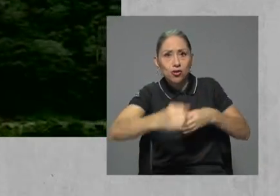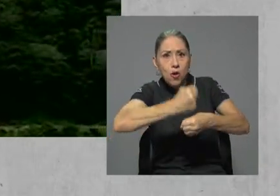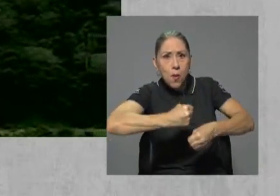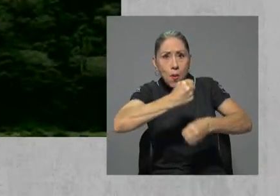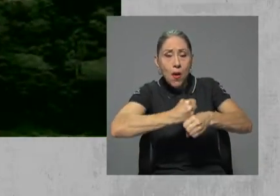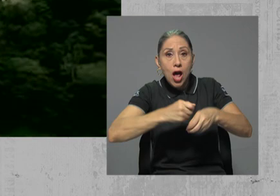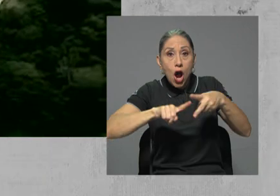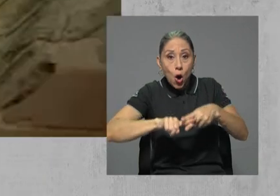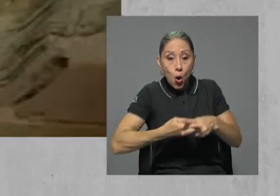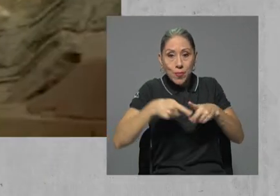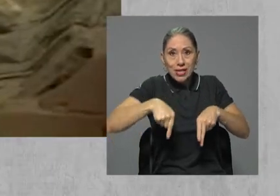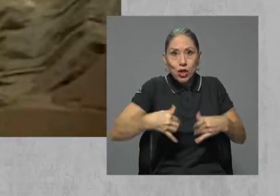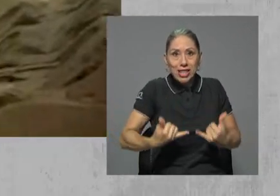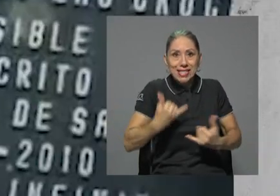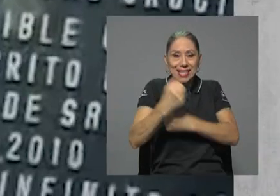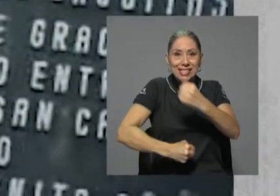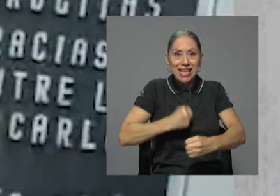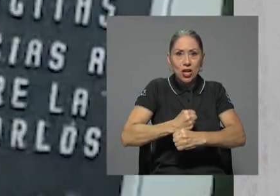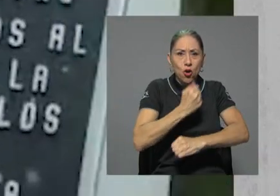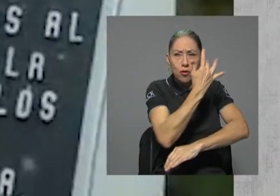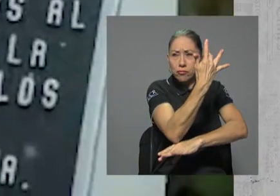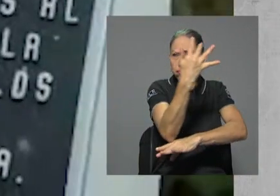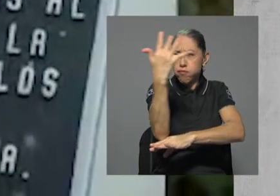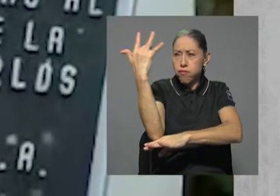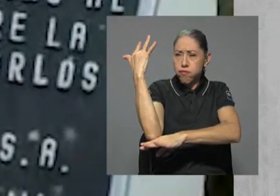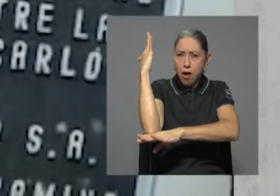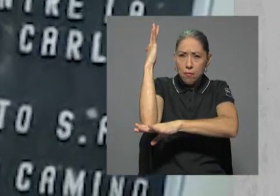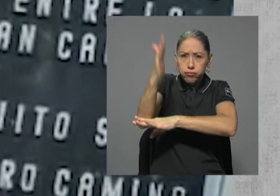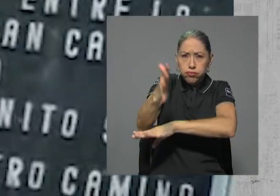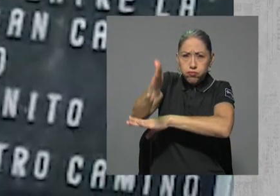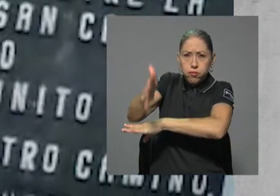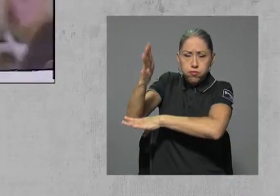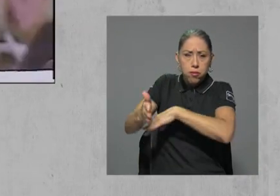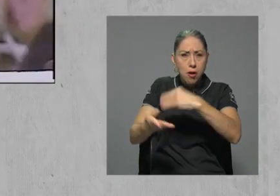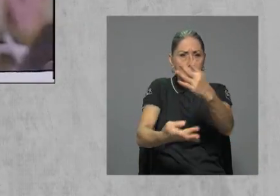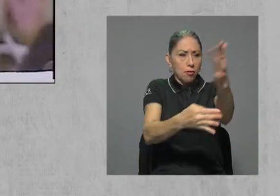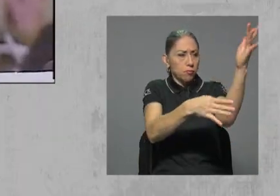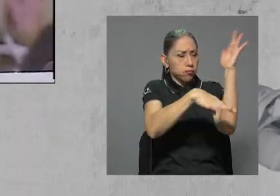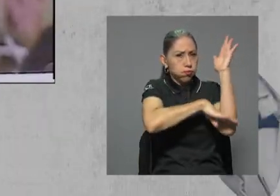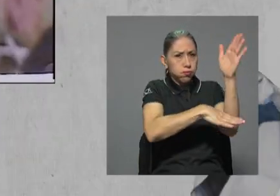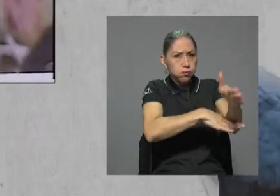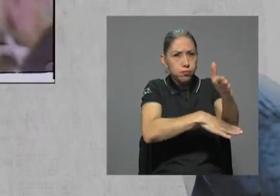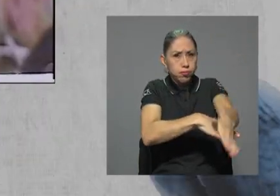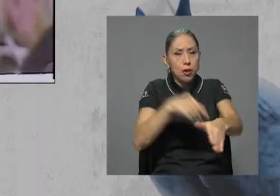de este siglo la deforestación ocurrió durante el gobierno aria sánchez